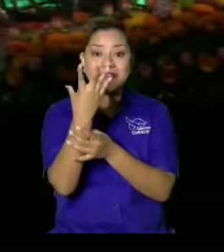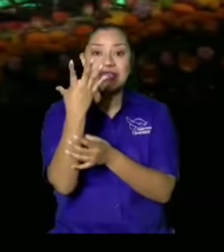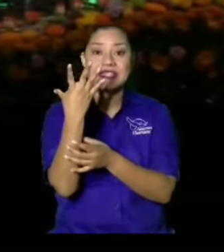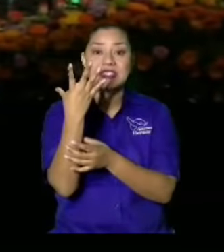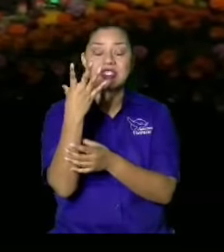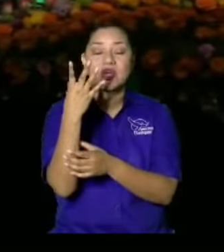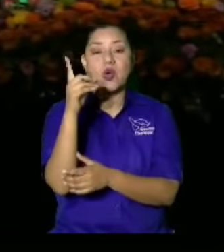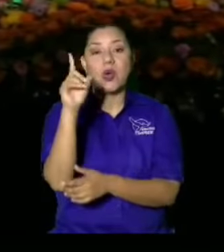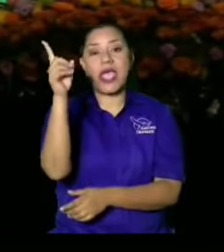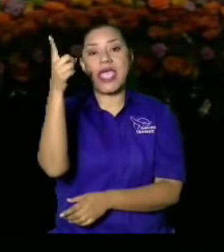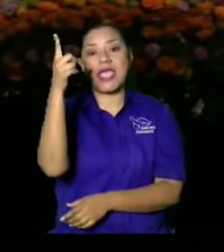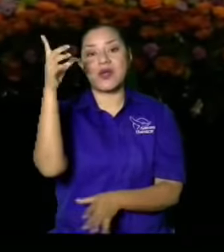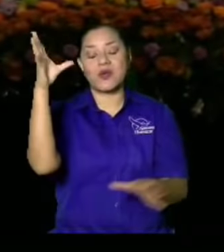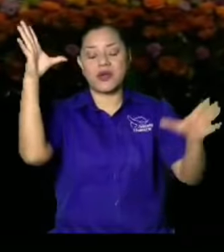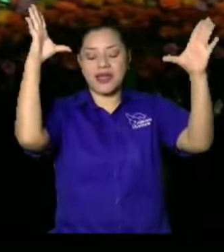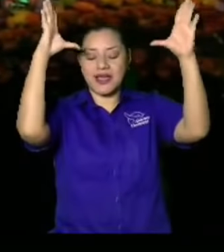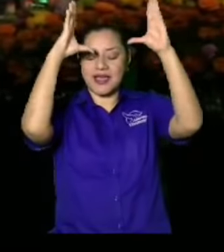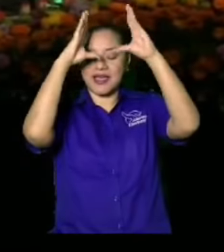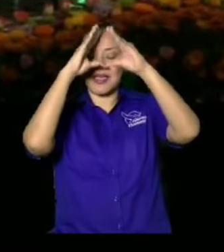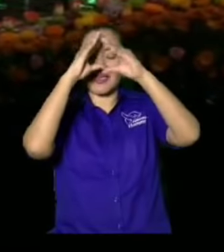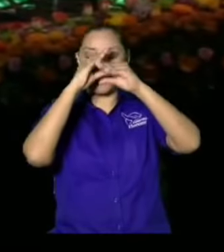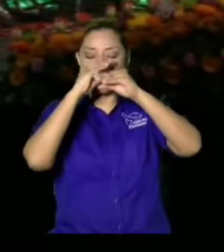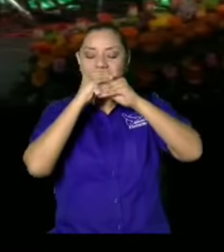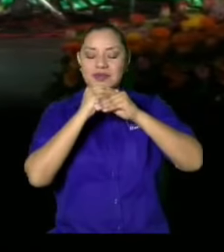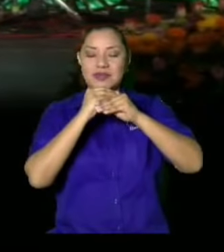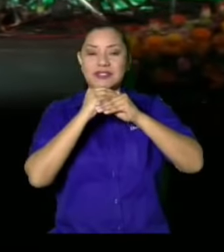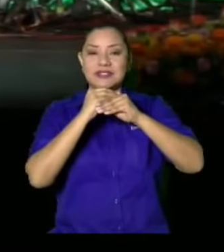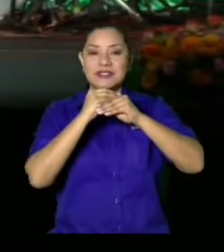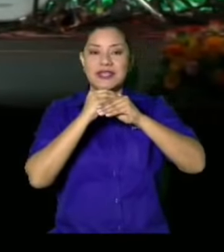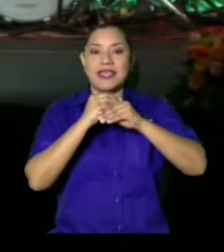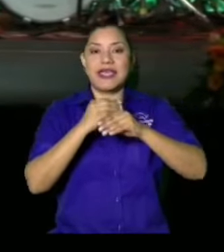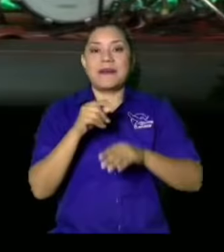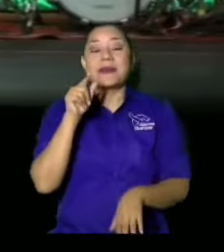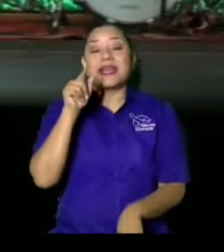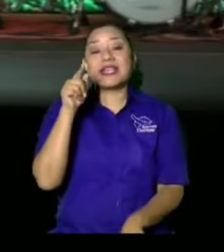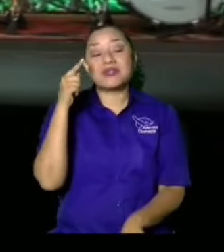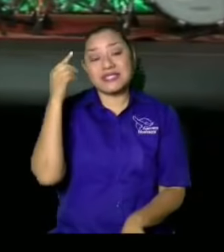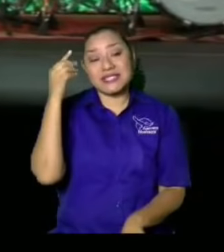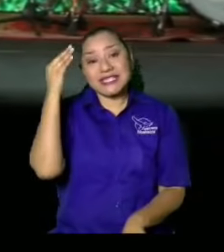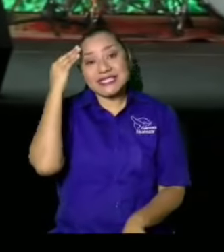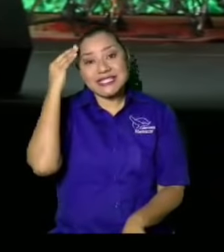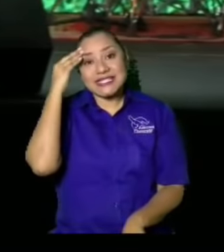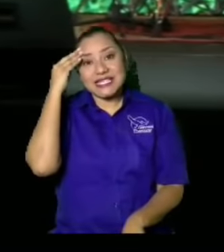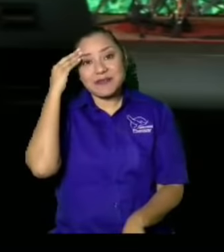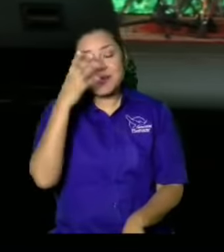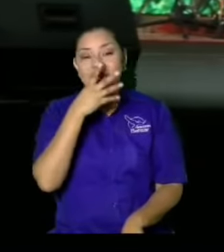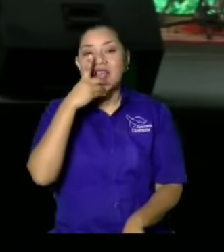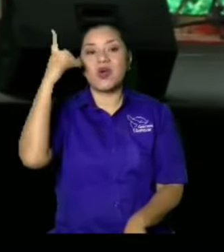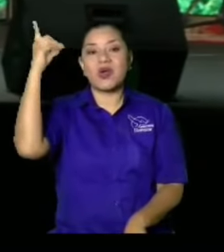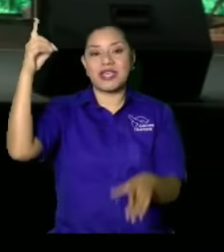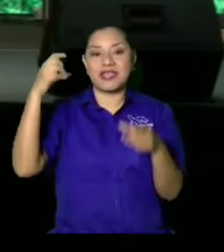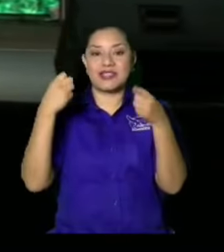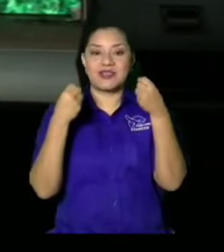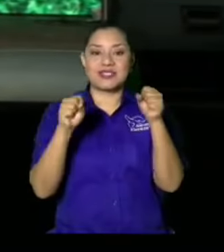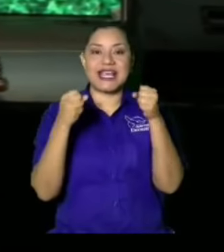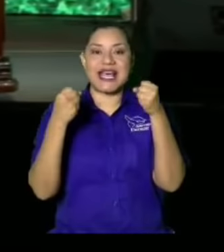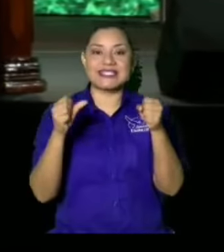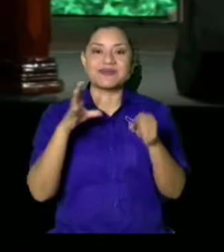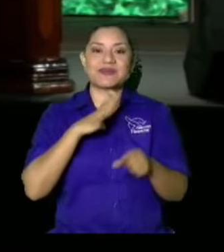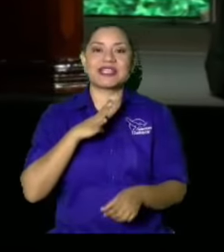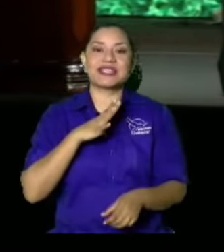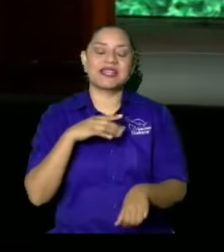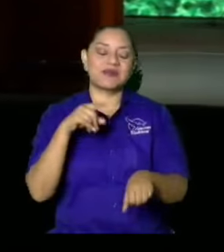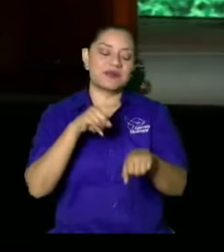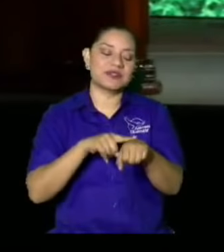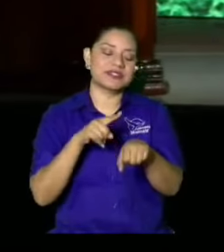En una noche. Para que vea lo extraordinario, hermano, del Señor con nosotros. Porque pasamos etapas,